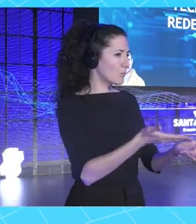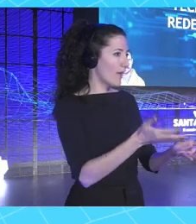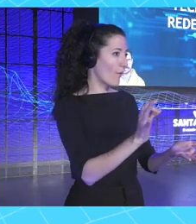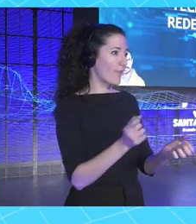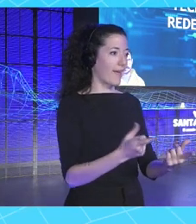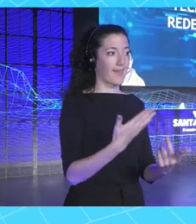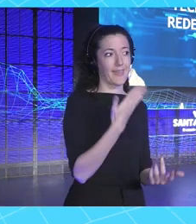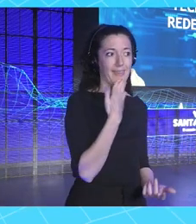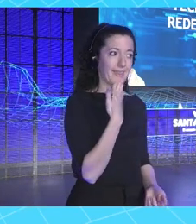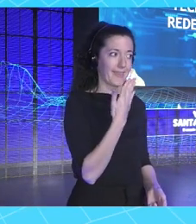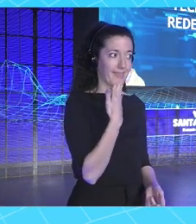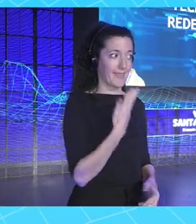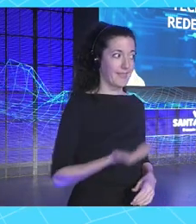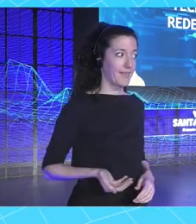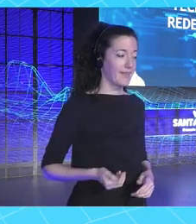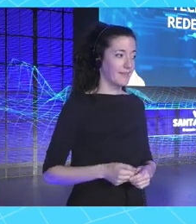porque